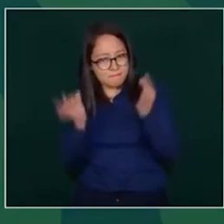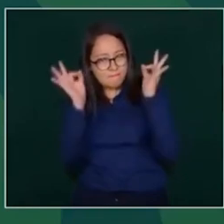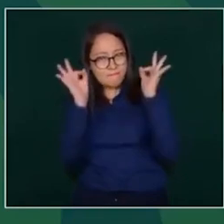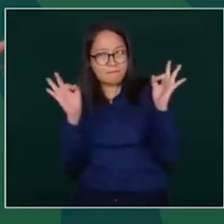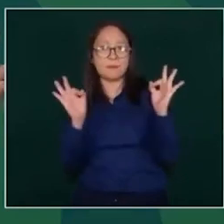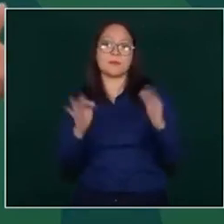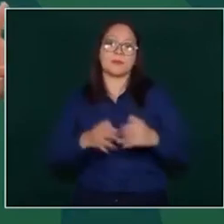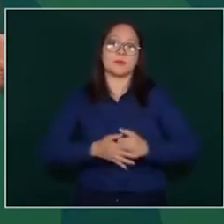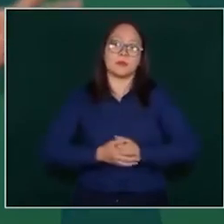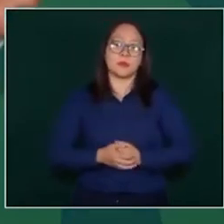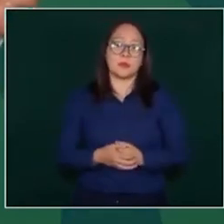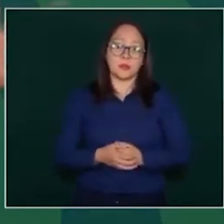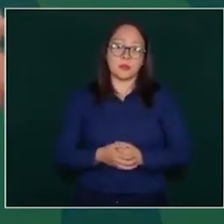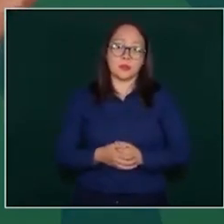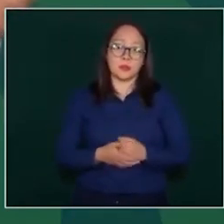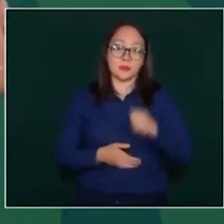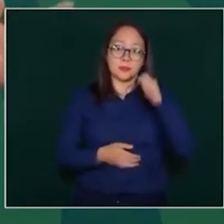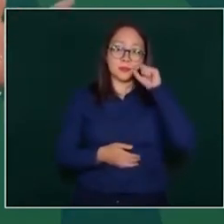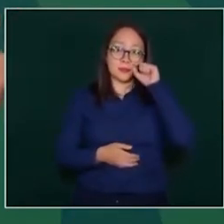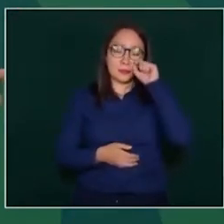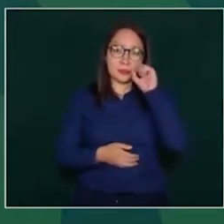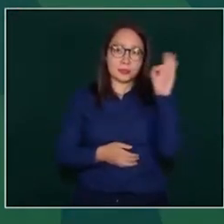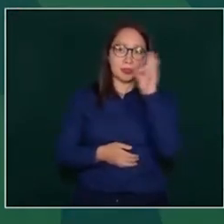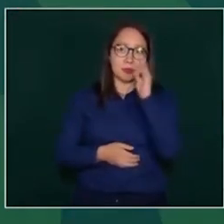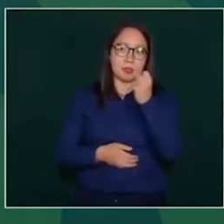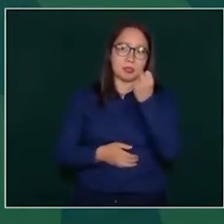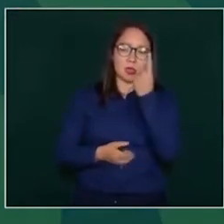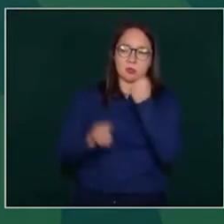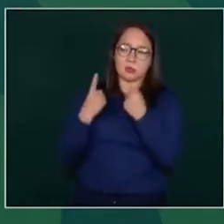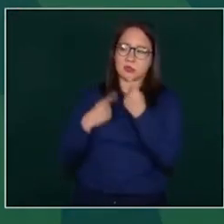O sea, aunque no lo quieran ver,